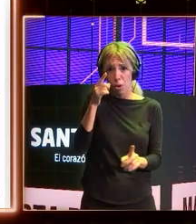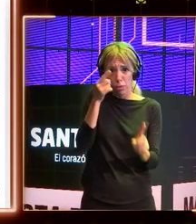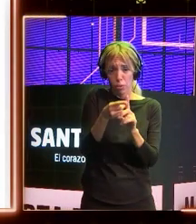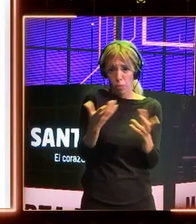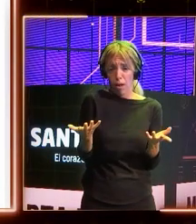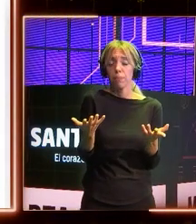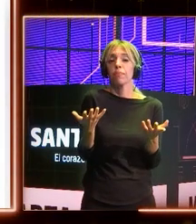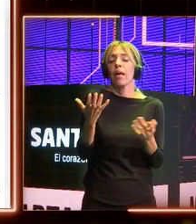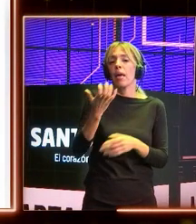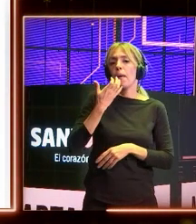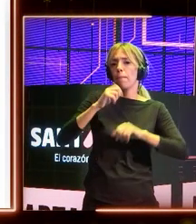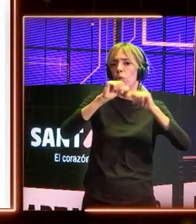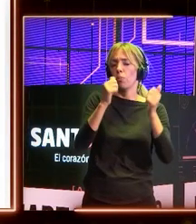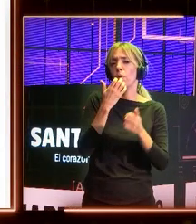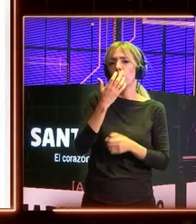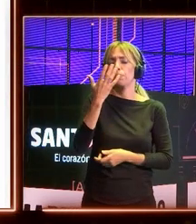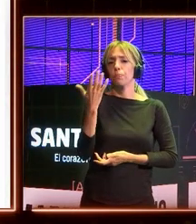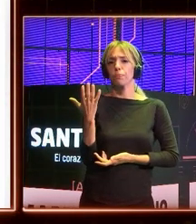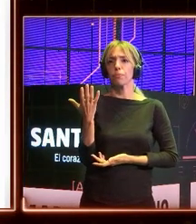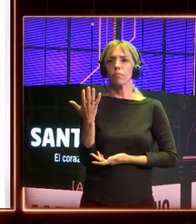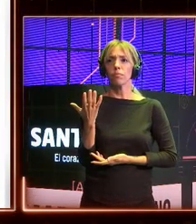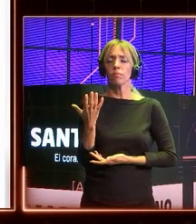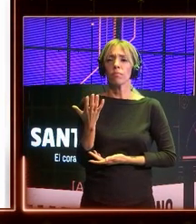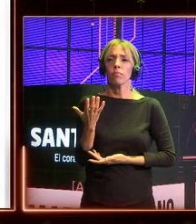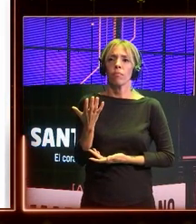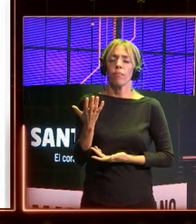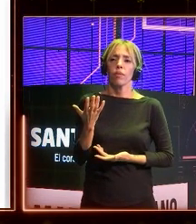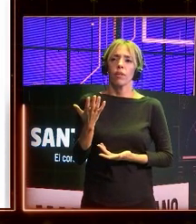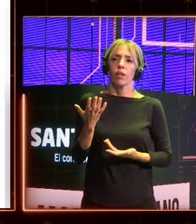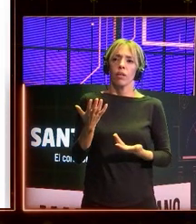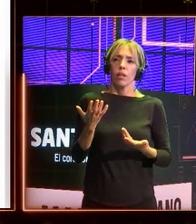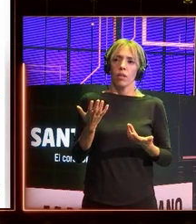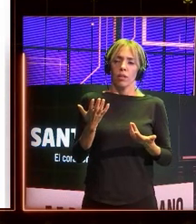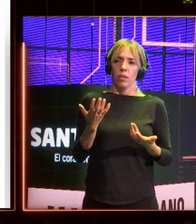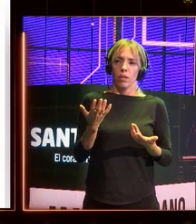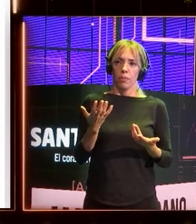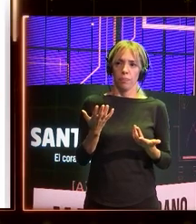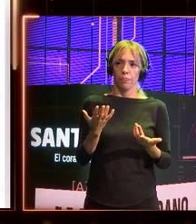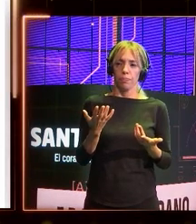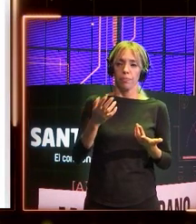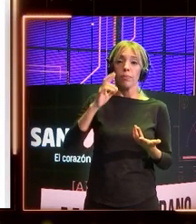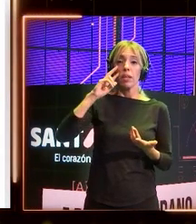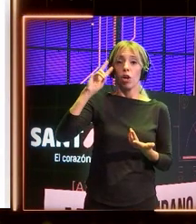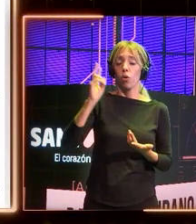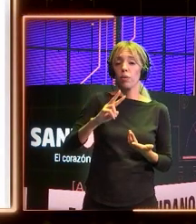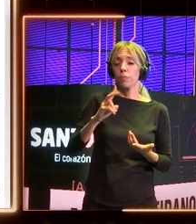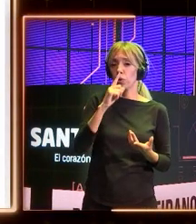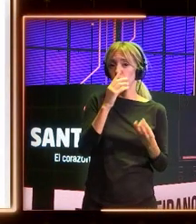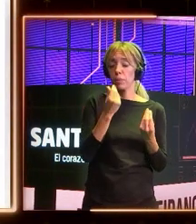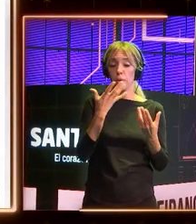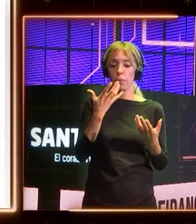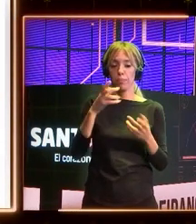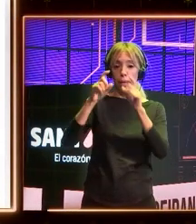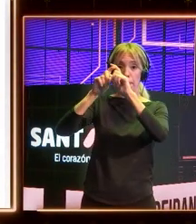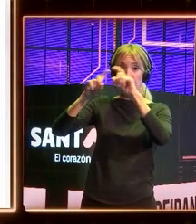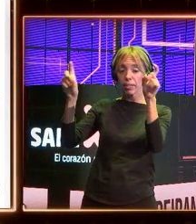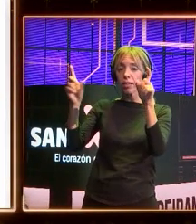Hay ejemplos de lo difícil que es saber reconocer o intuir cuando una de esas